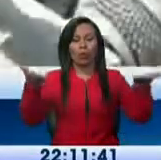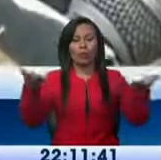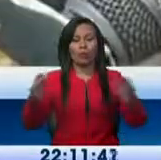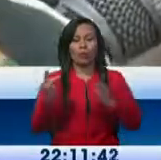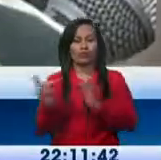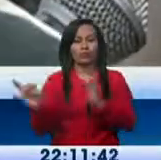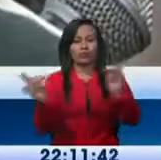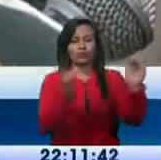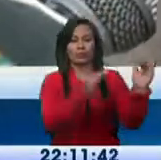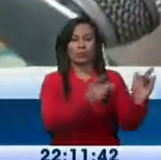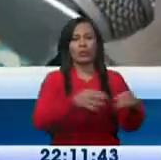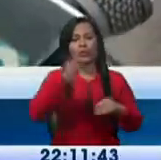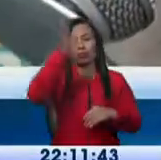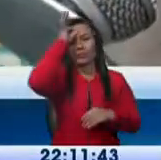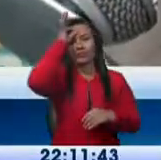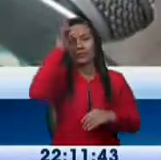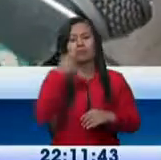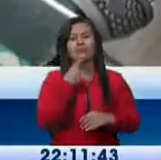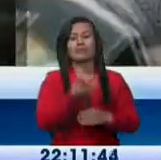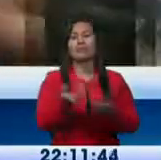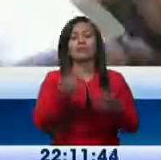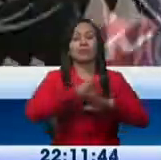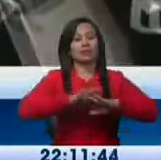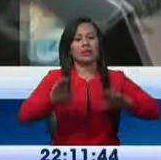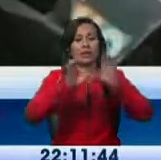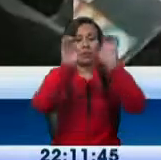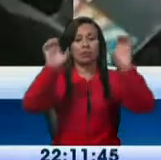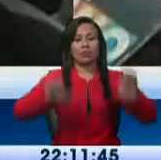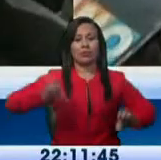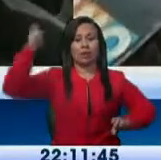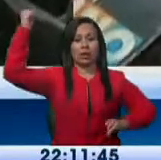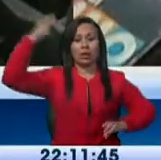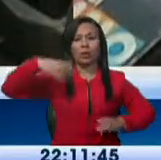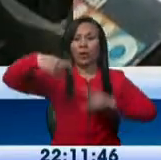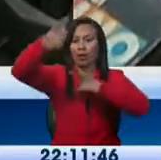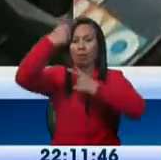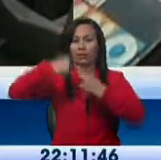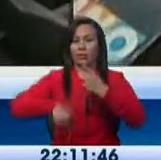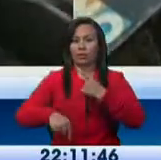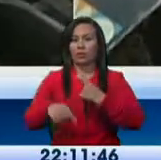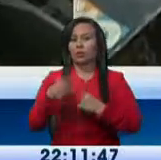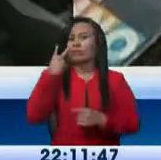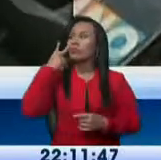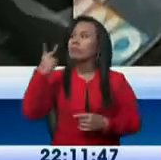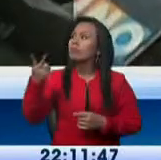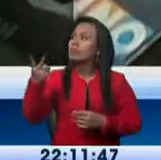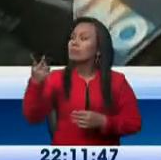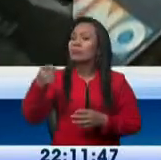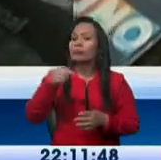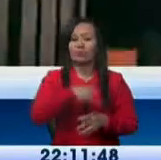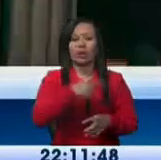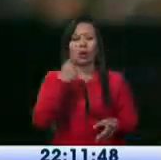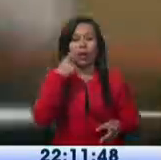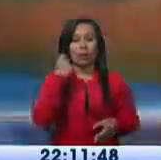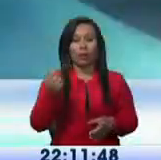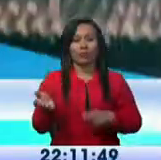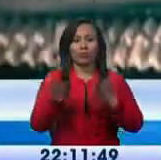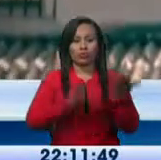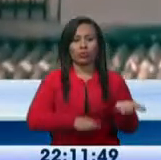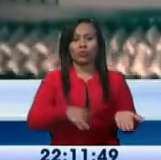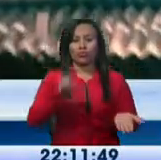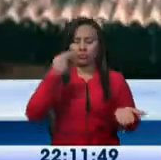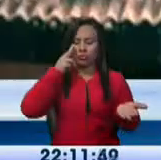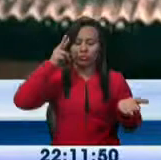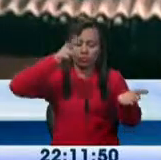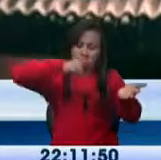ha venido la los de la empresa eléctrica por supuesto el señor no tiene por lo menos a simple vista que se